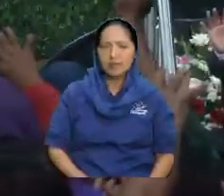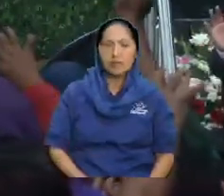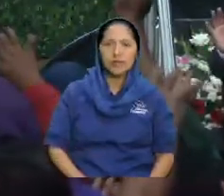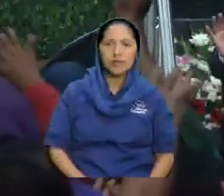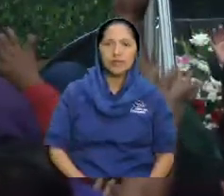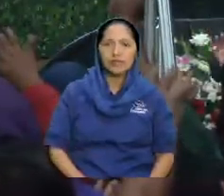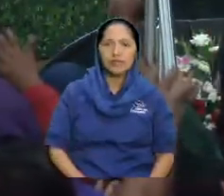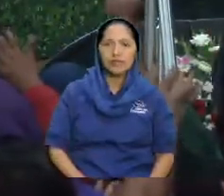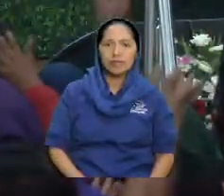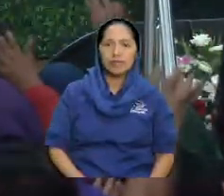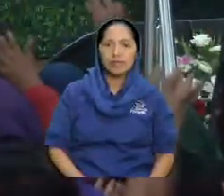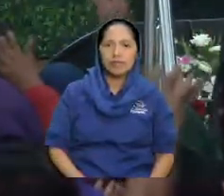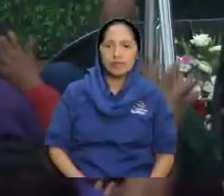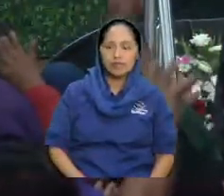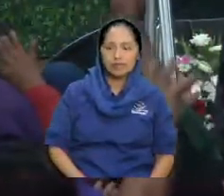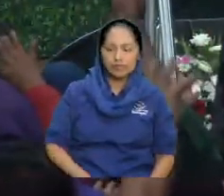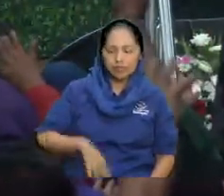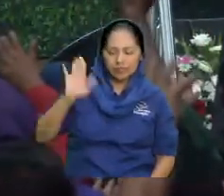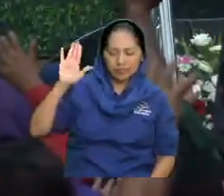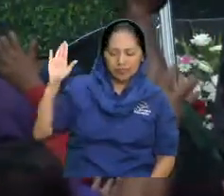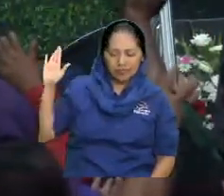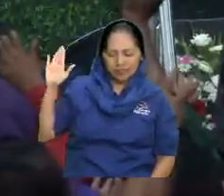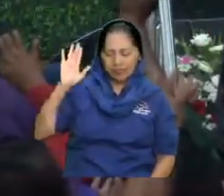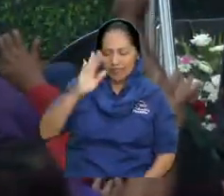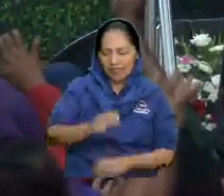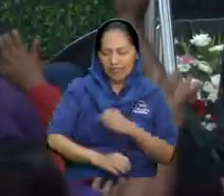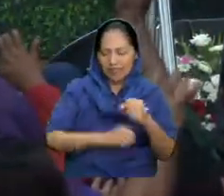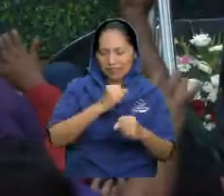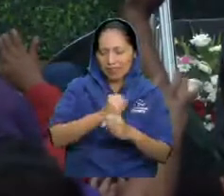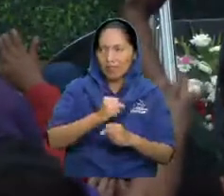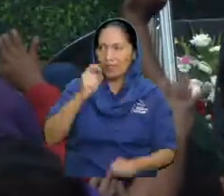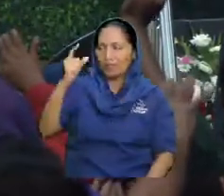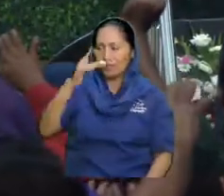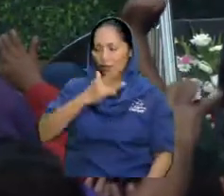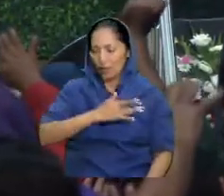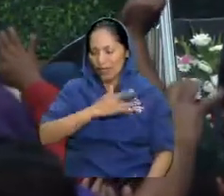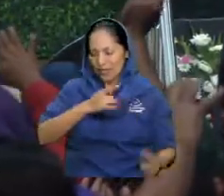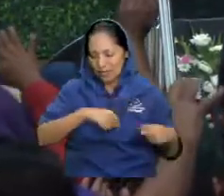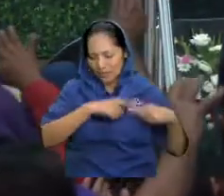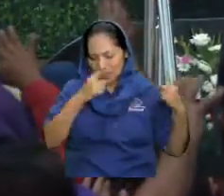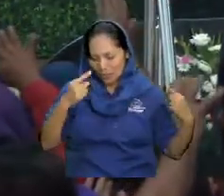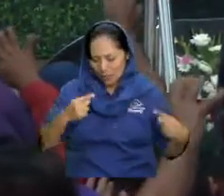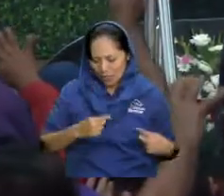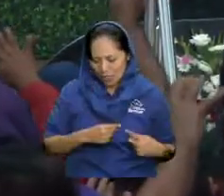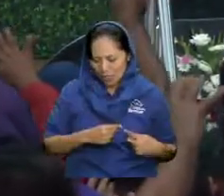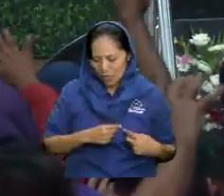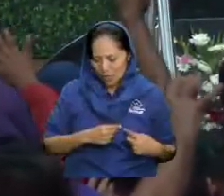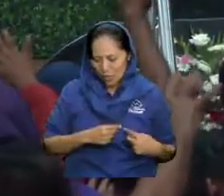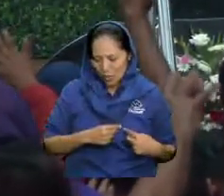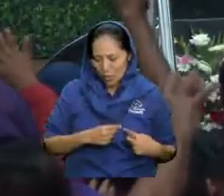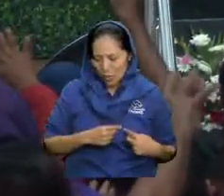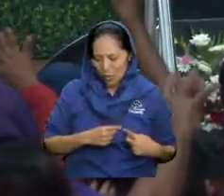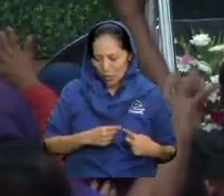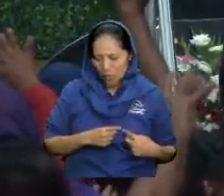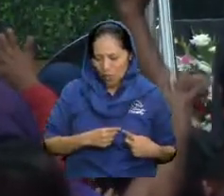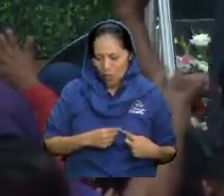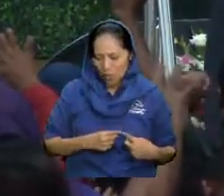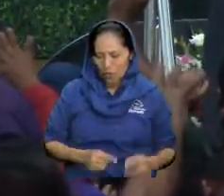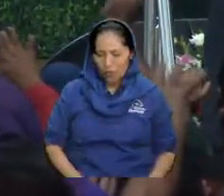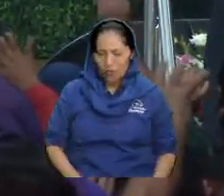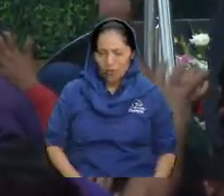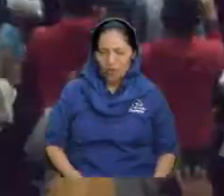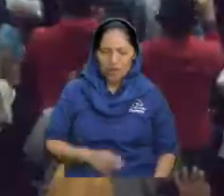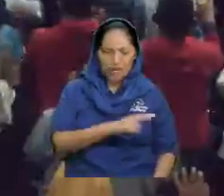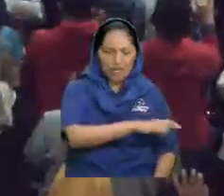Hace tantos años tocaste nuestros corazones y nos arrancaste del reino de las tinieblas.